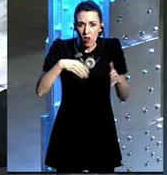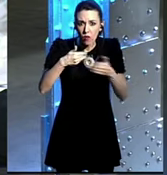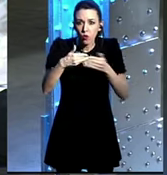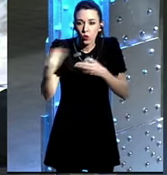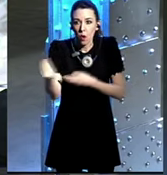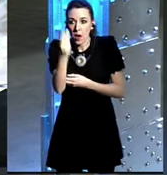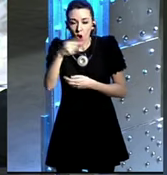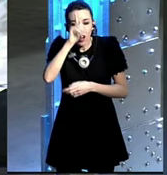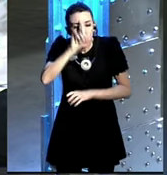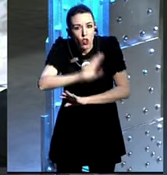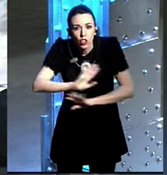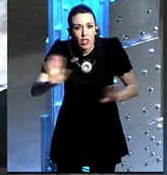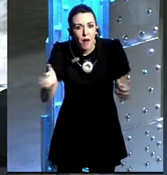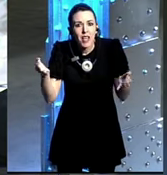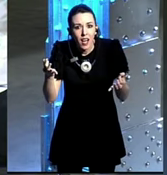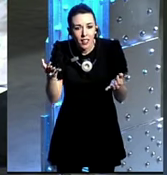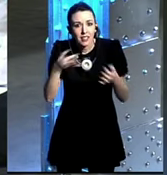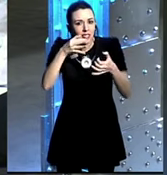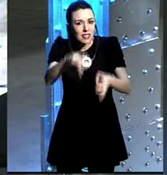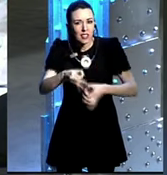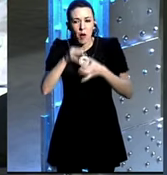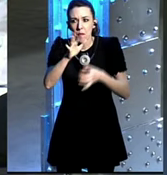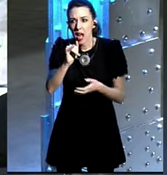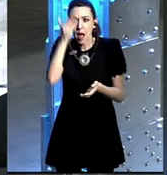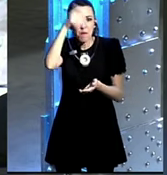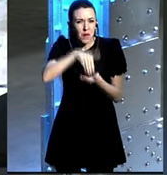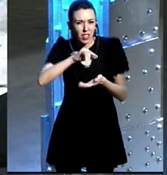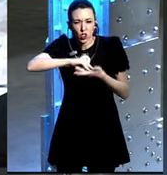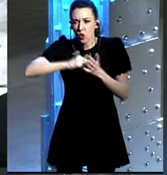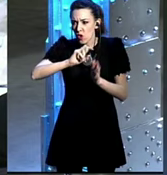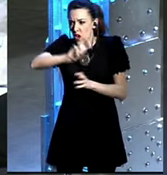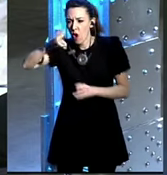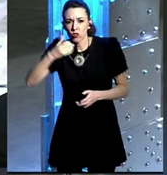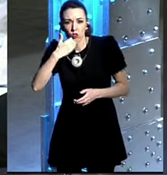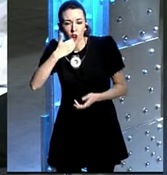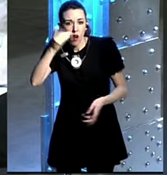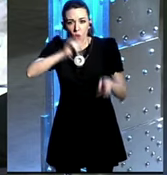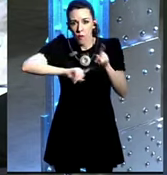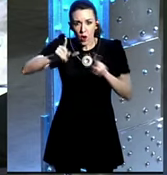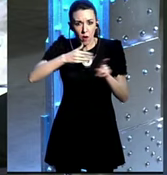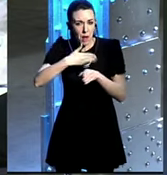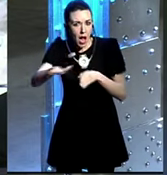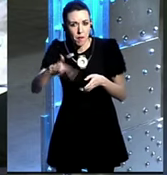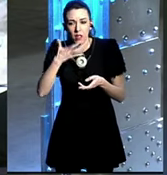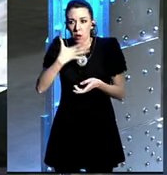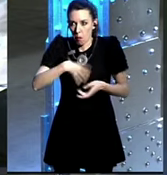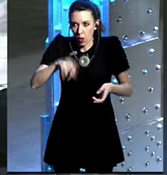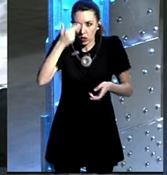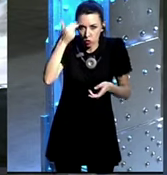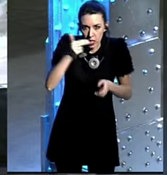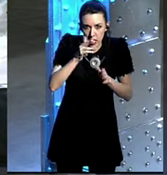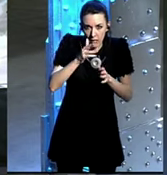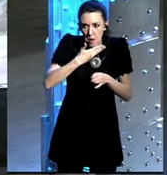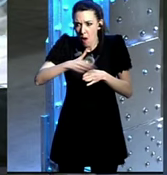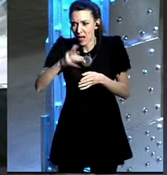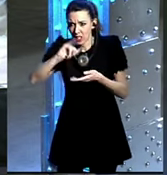podría mejorar, no sabías que siempre hay miles de otras soluciones a cualquier problema aparte de poder suicidarte. Y la